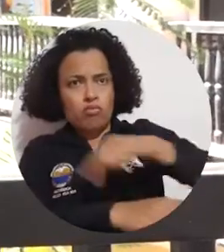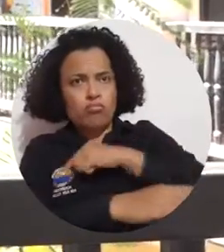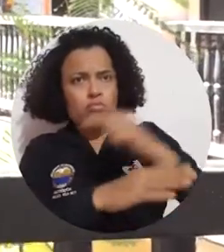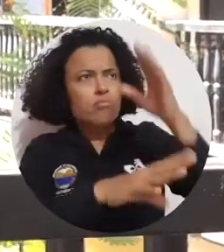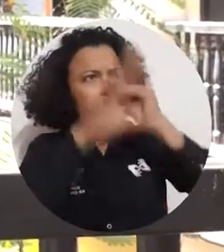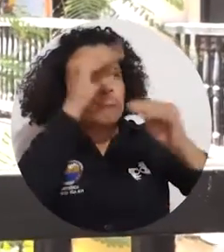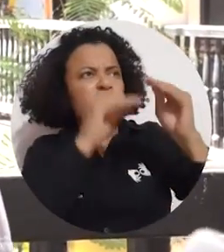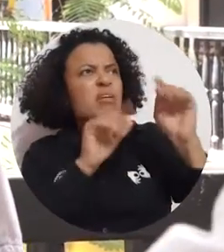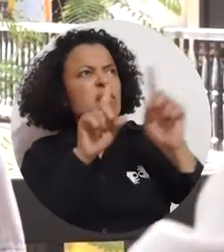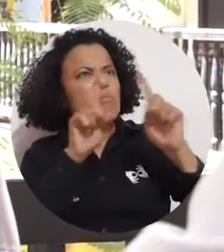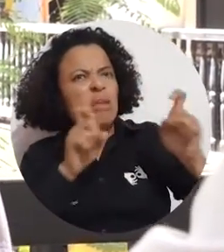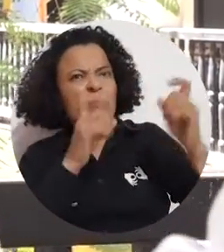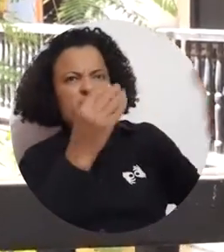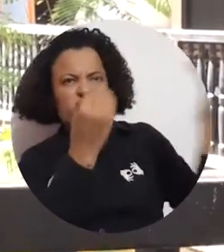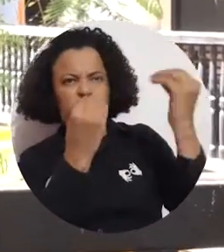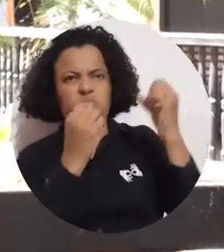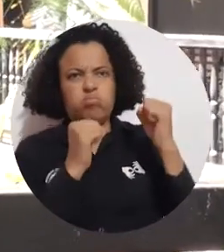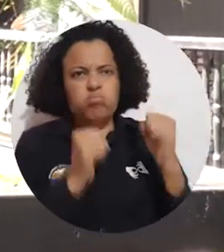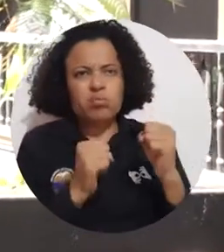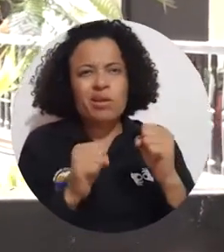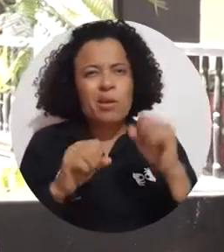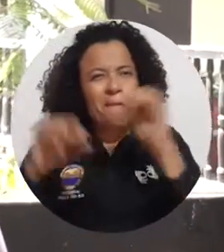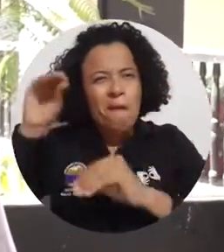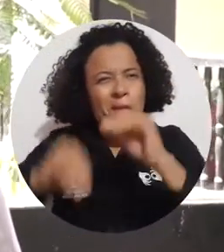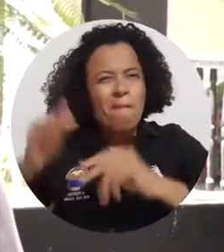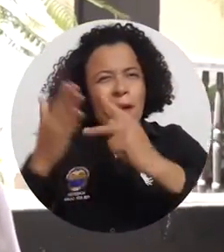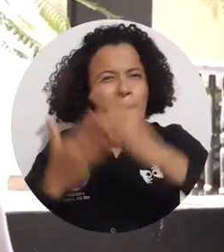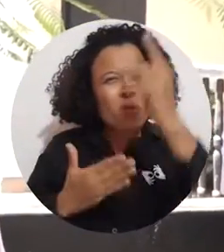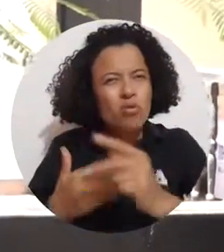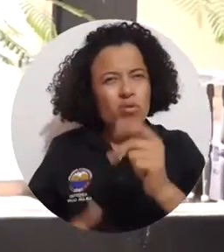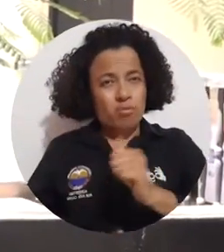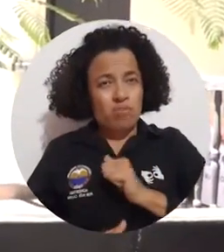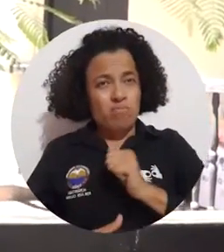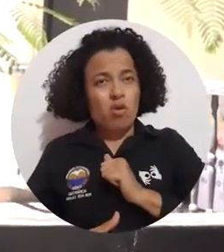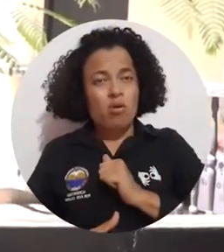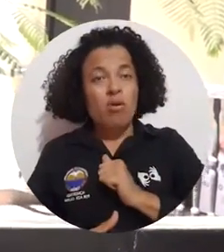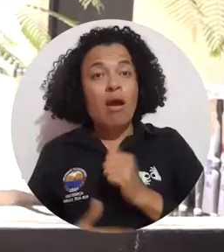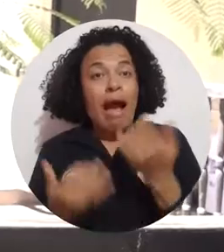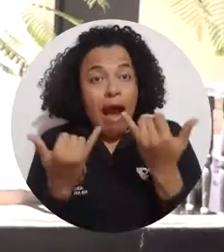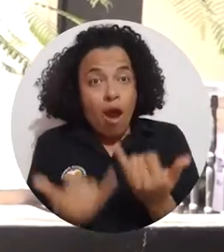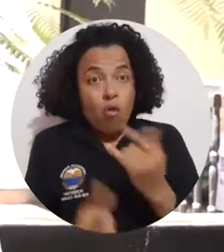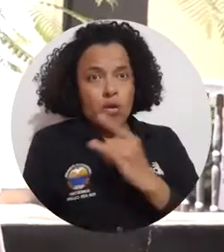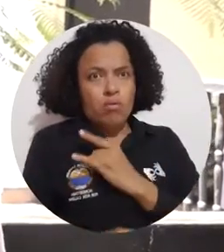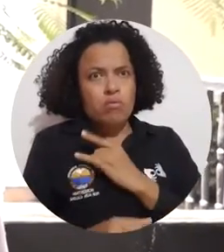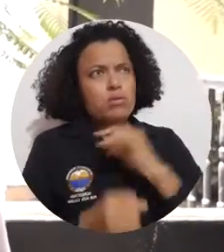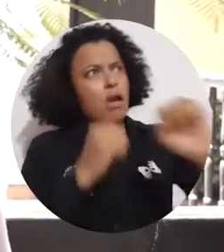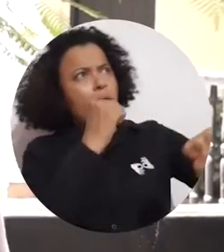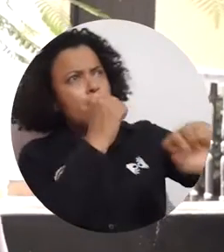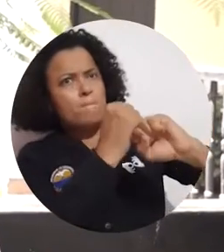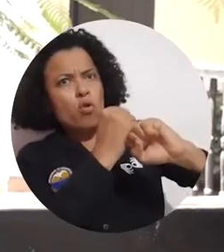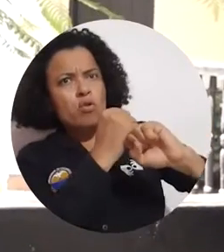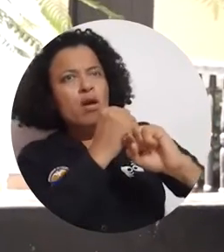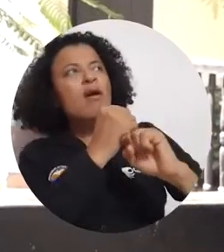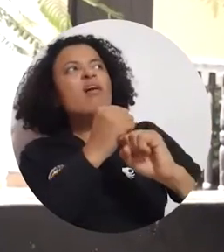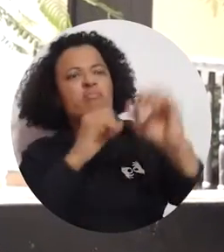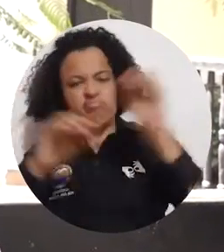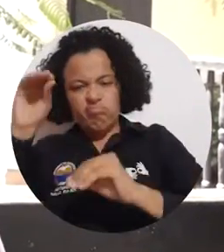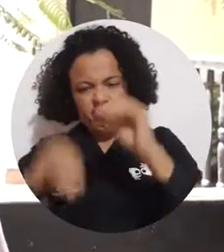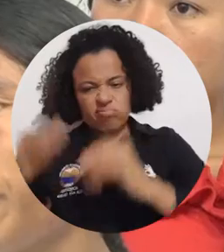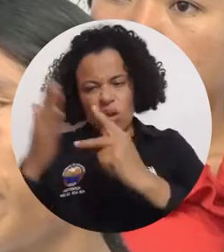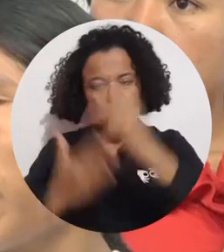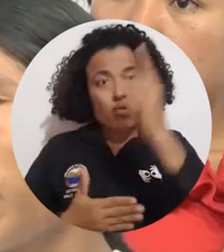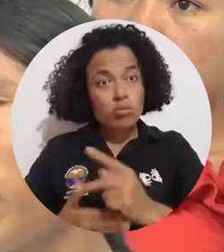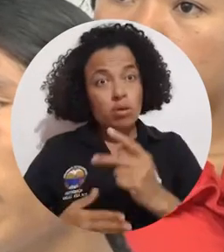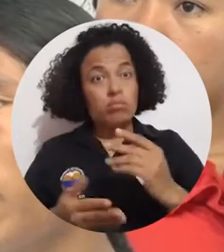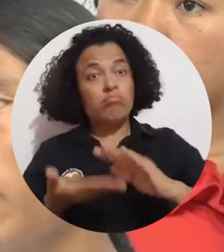Antes no teníamos ninguna capacitación de hacer proyectos nosotros mismos, pero la universidad nos facilita